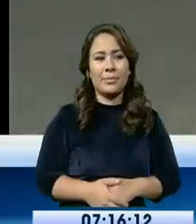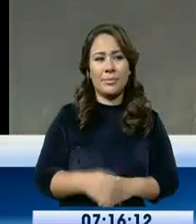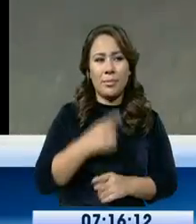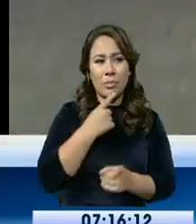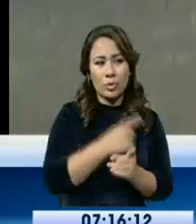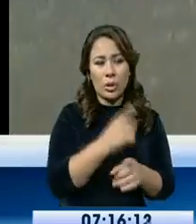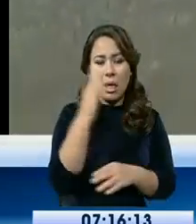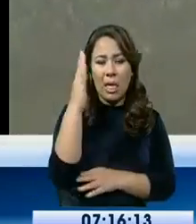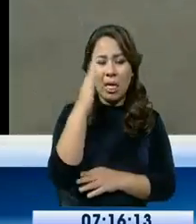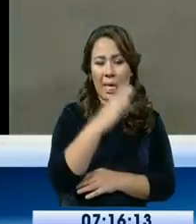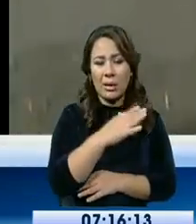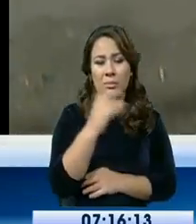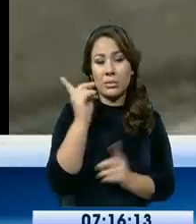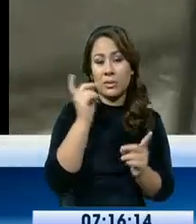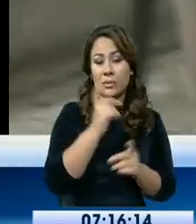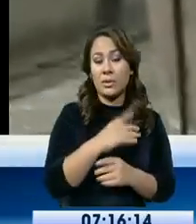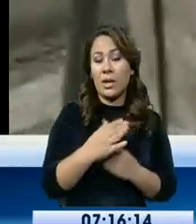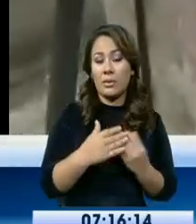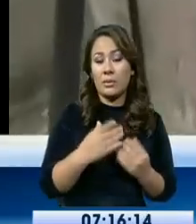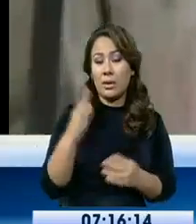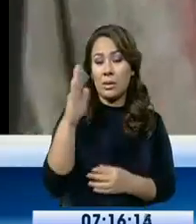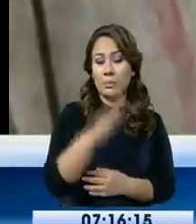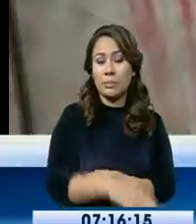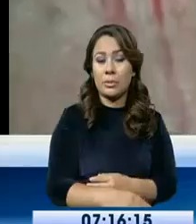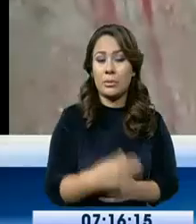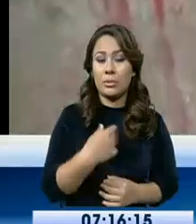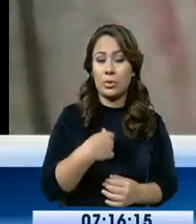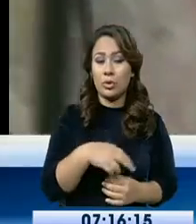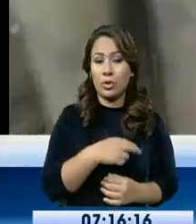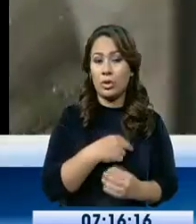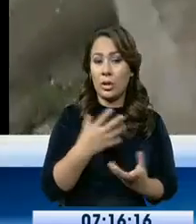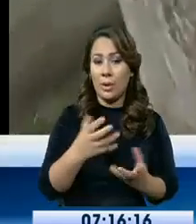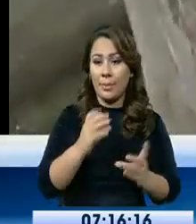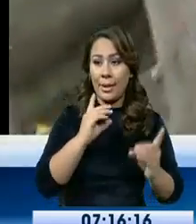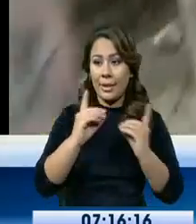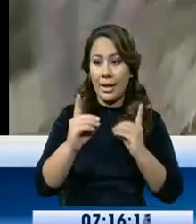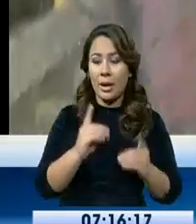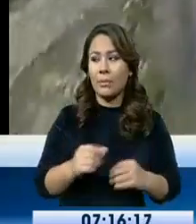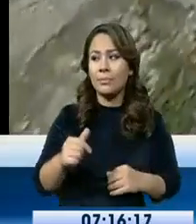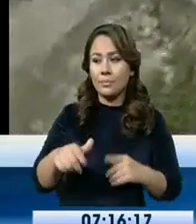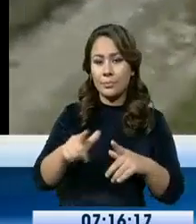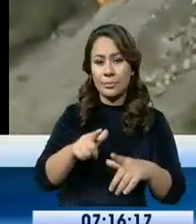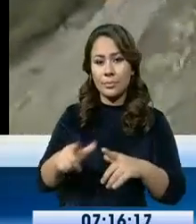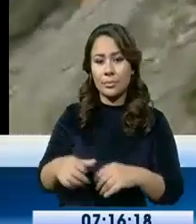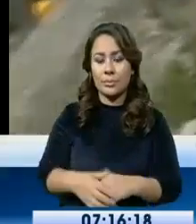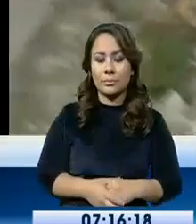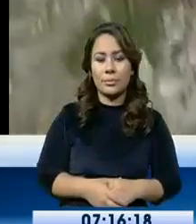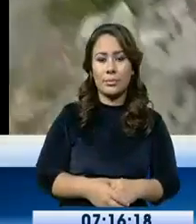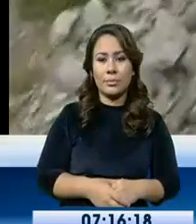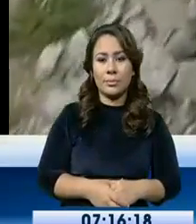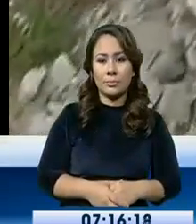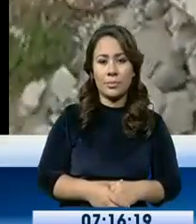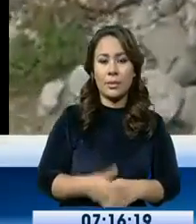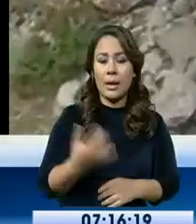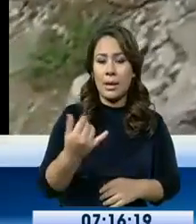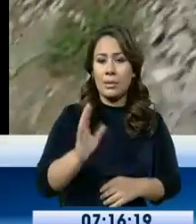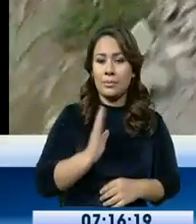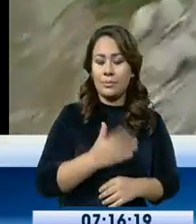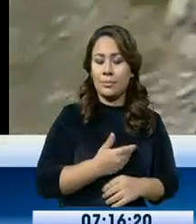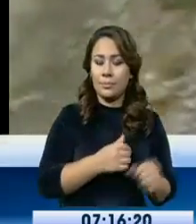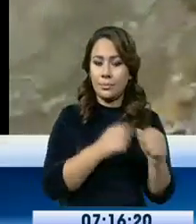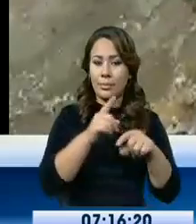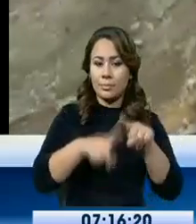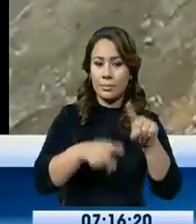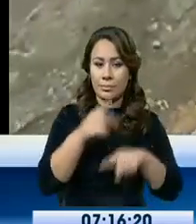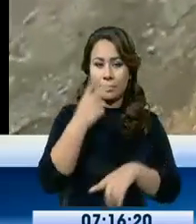estructura pueda colapsar. Vamos a ver si logramos el diálogo con los habitantes del sector, para ver qué nos pueden manifestar, mi estimado amigo, buen día.